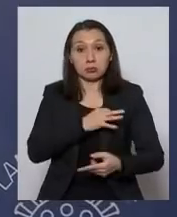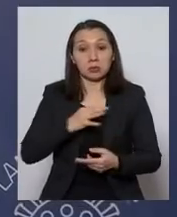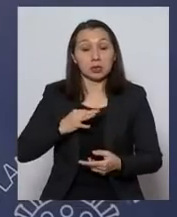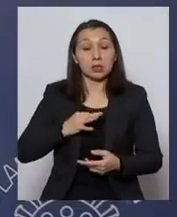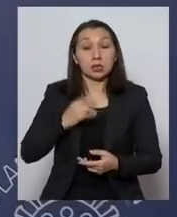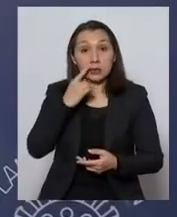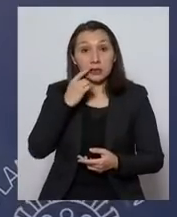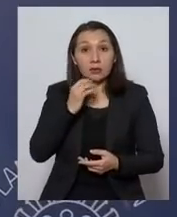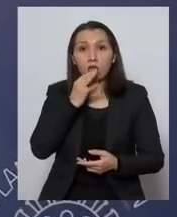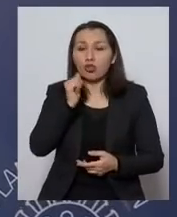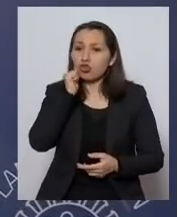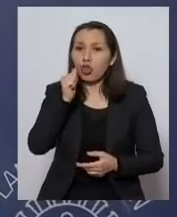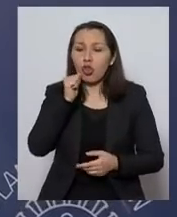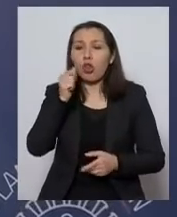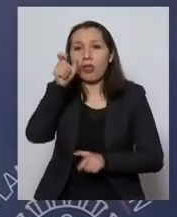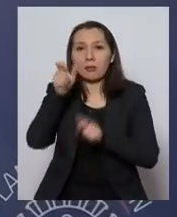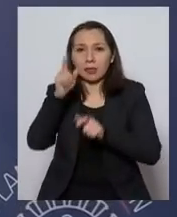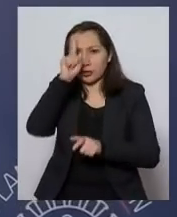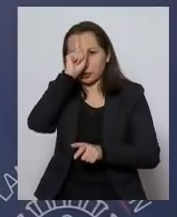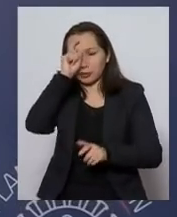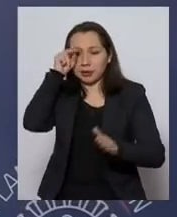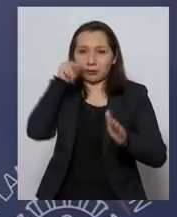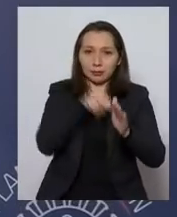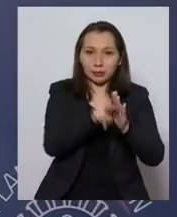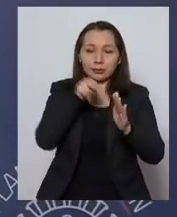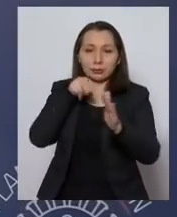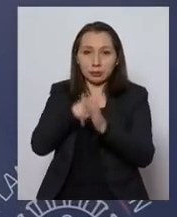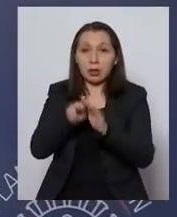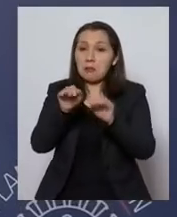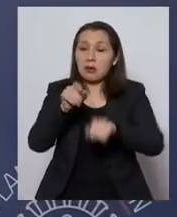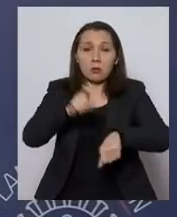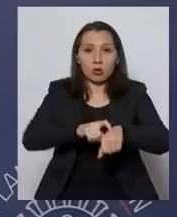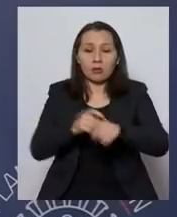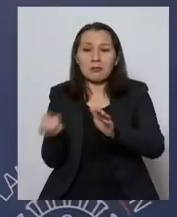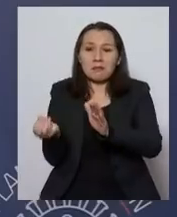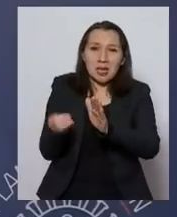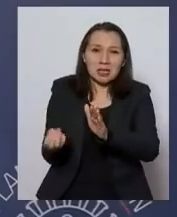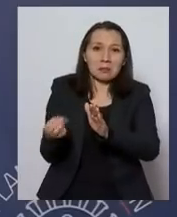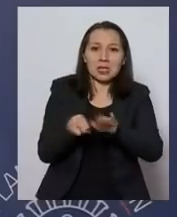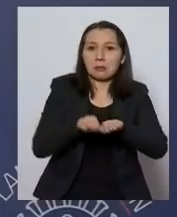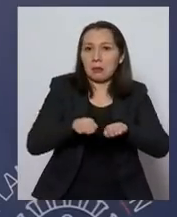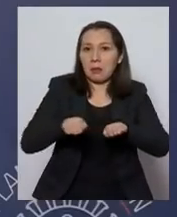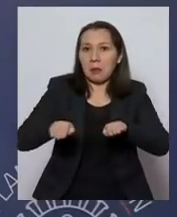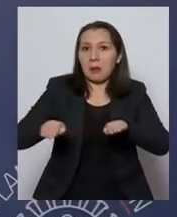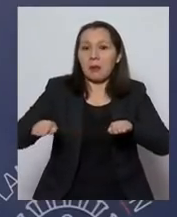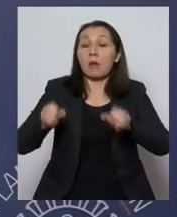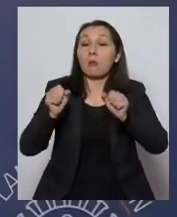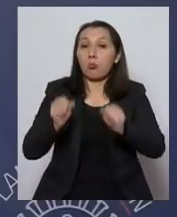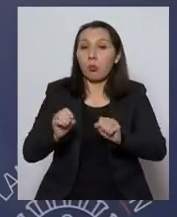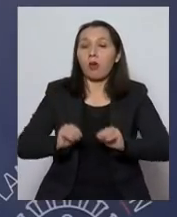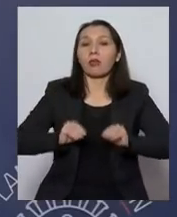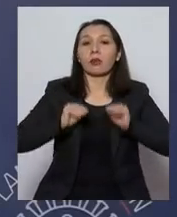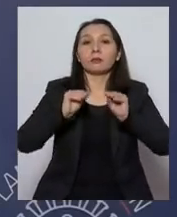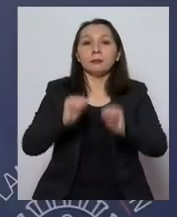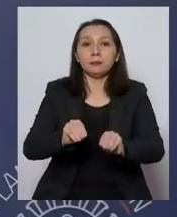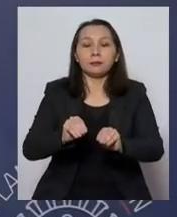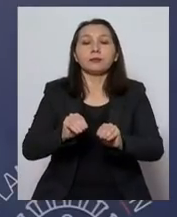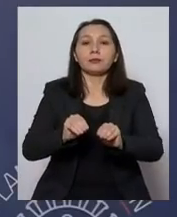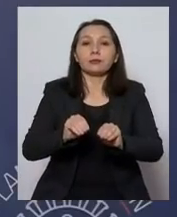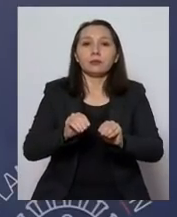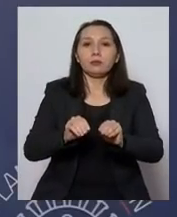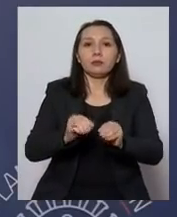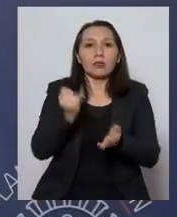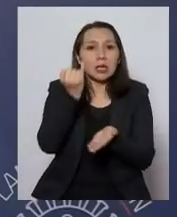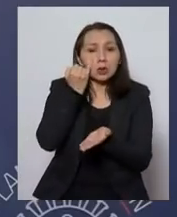los días nosotros tenemos ingresos y al mismo tiempo vamos adicionando nuevas camas que hemos logrado implementar tanto